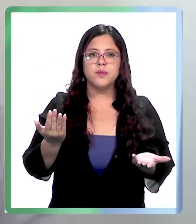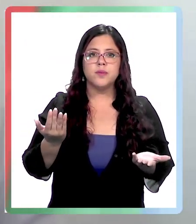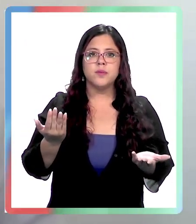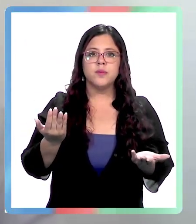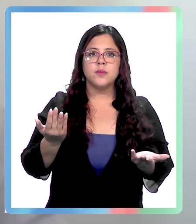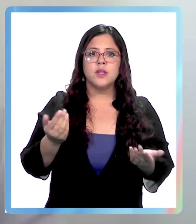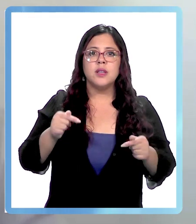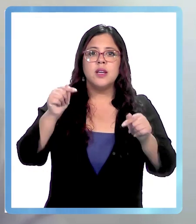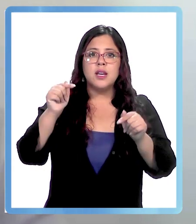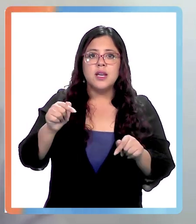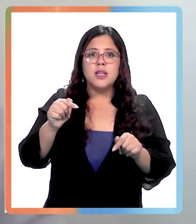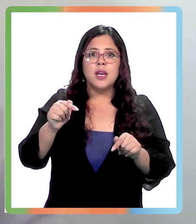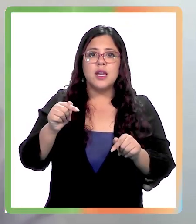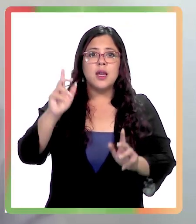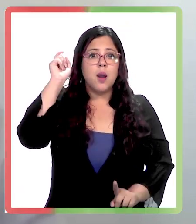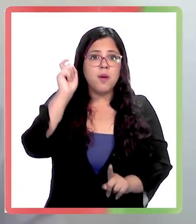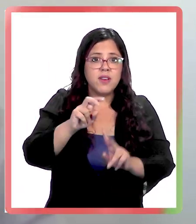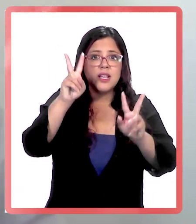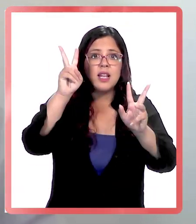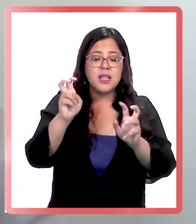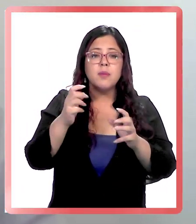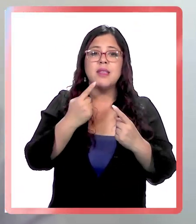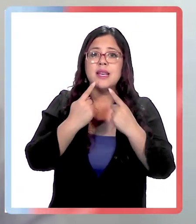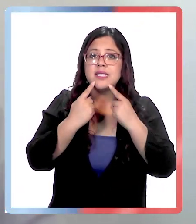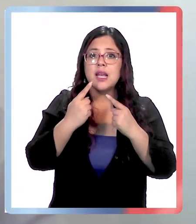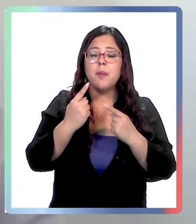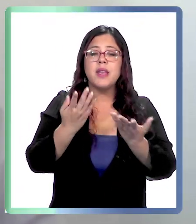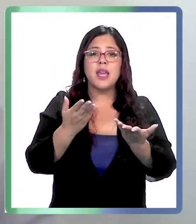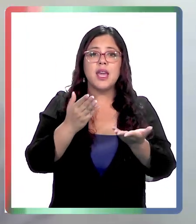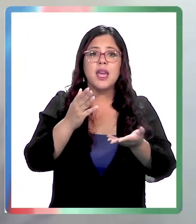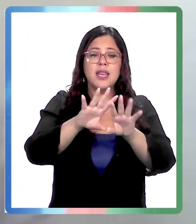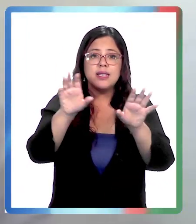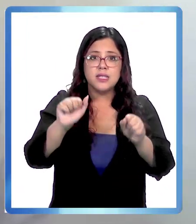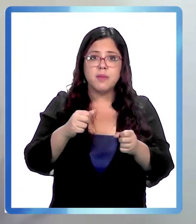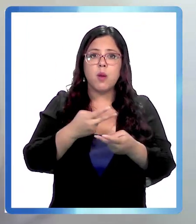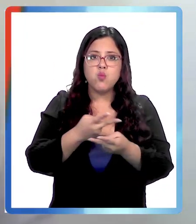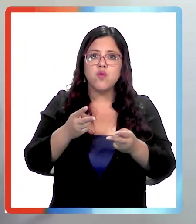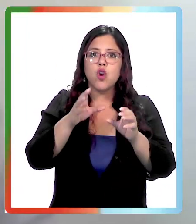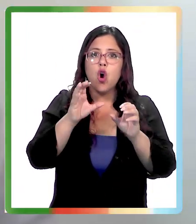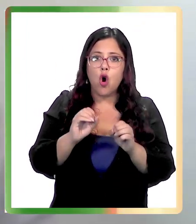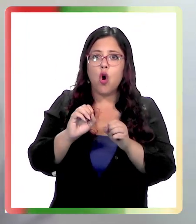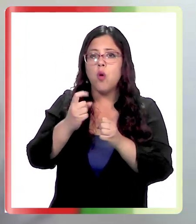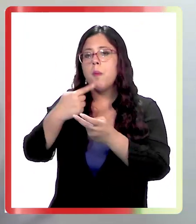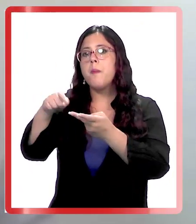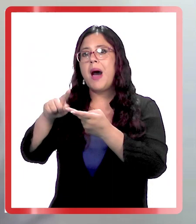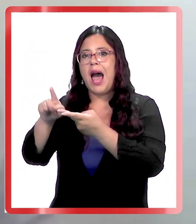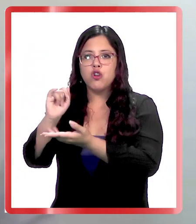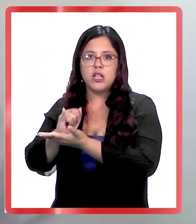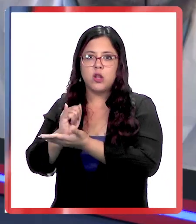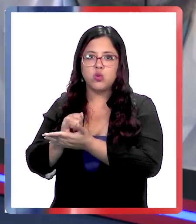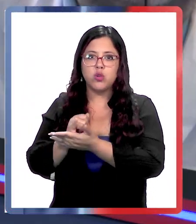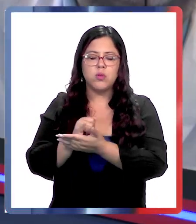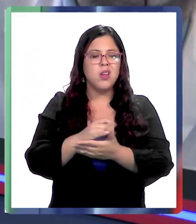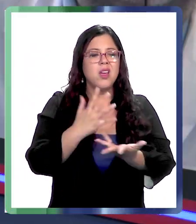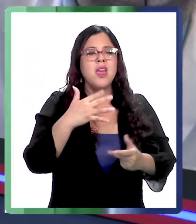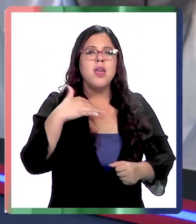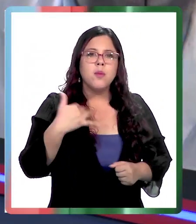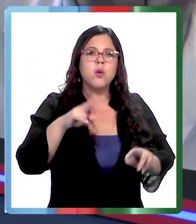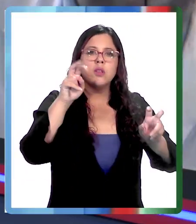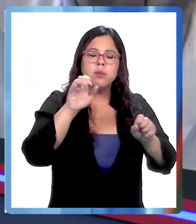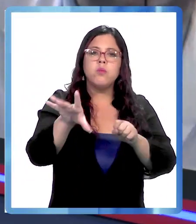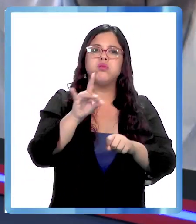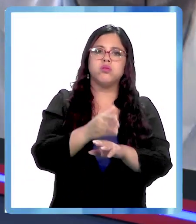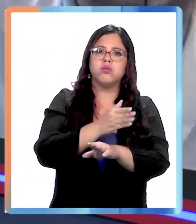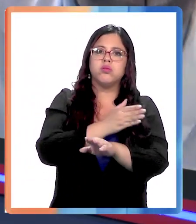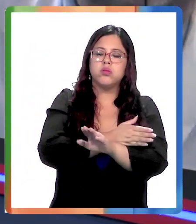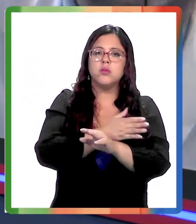o que se priorice esa colonoscopía en el sistema público o que se derive a un segundo prestador. ¿Qué tan importante es